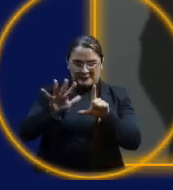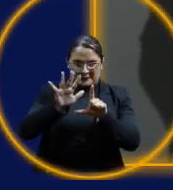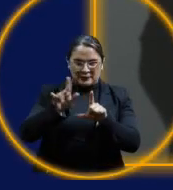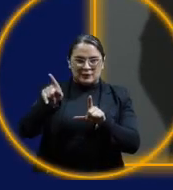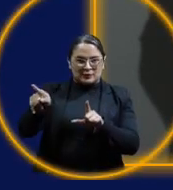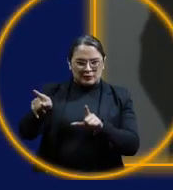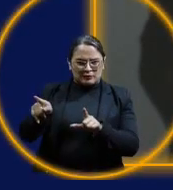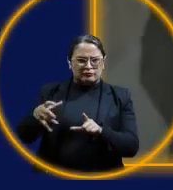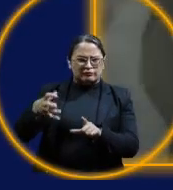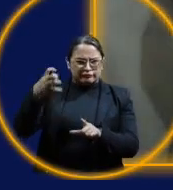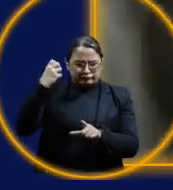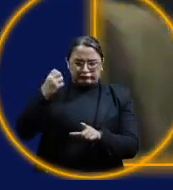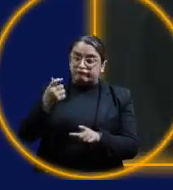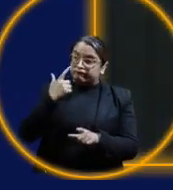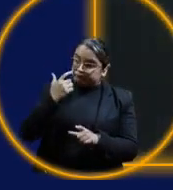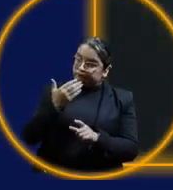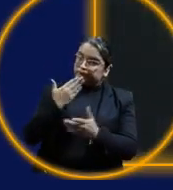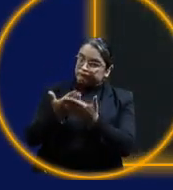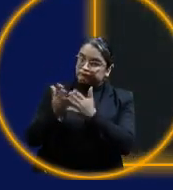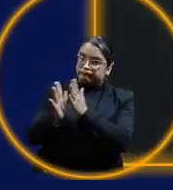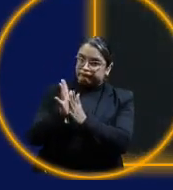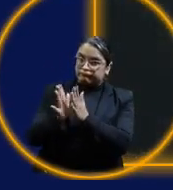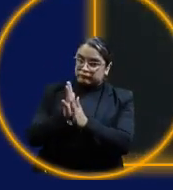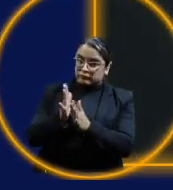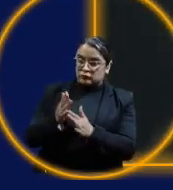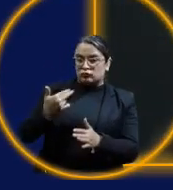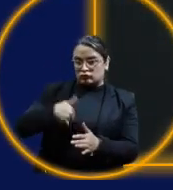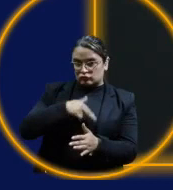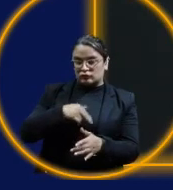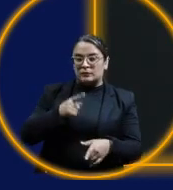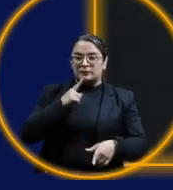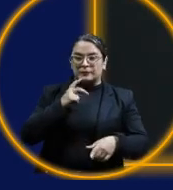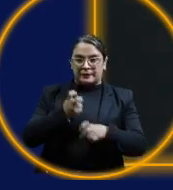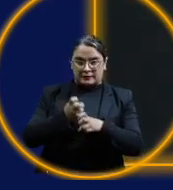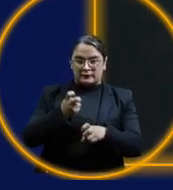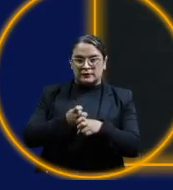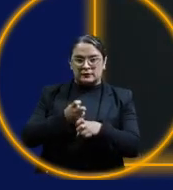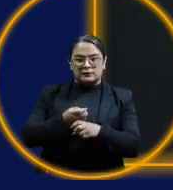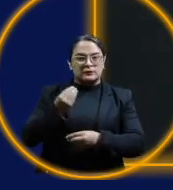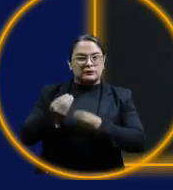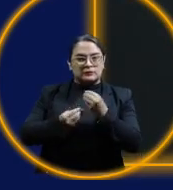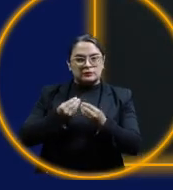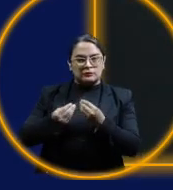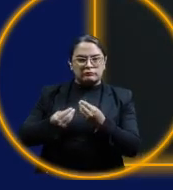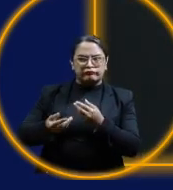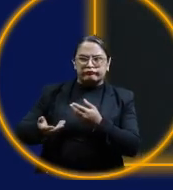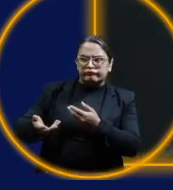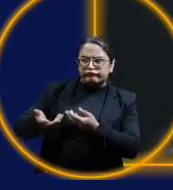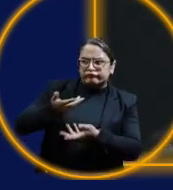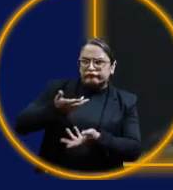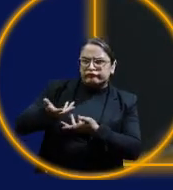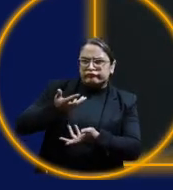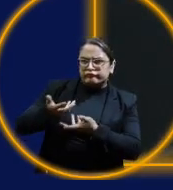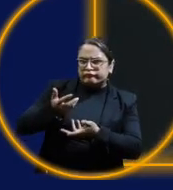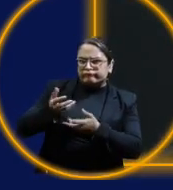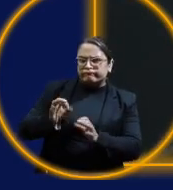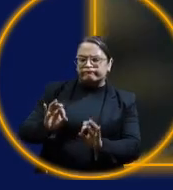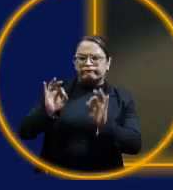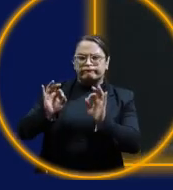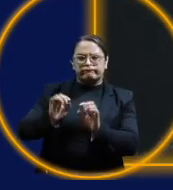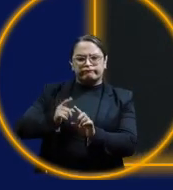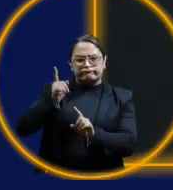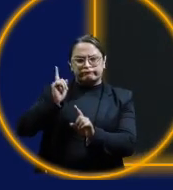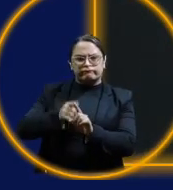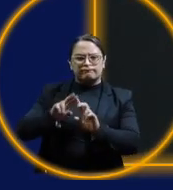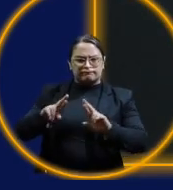que están muy muy chéveres Gracias para nosotros fue difícil hacer una compilación que con exactitud